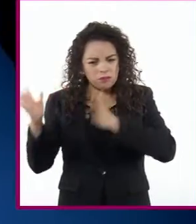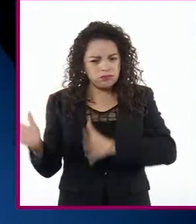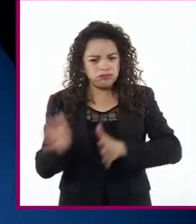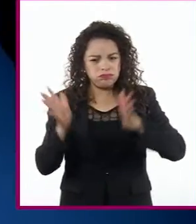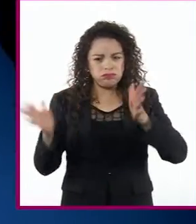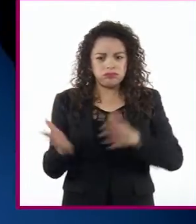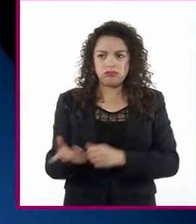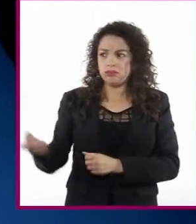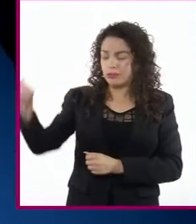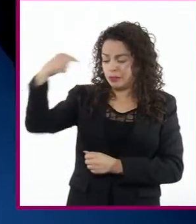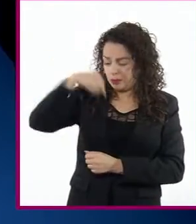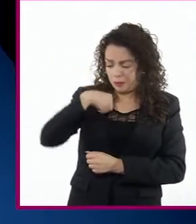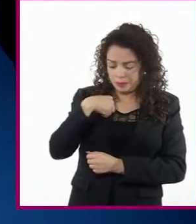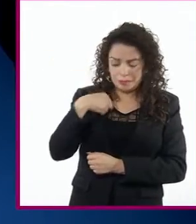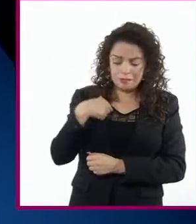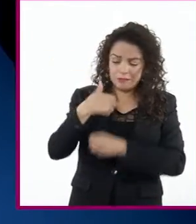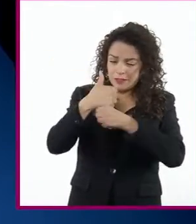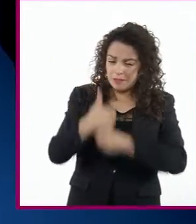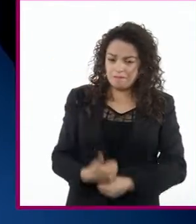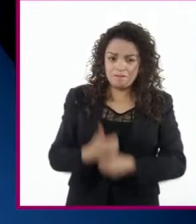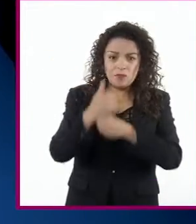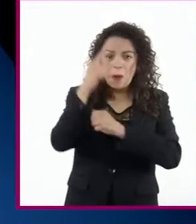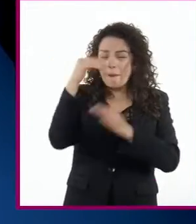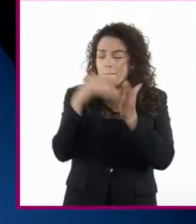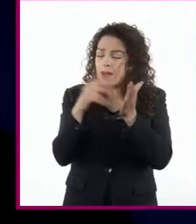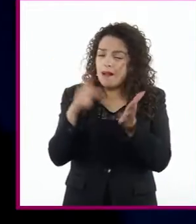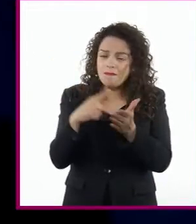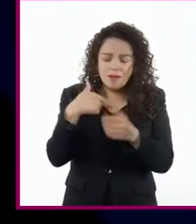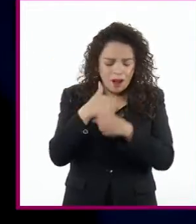mí! ¡Desechado 1000 veces!